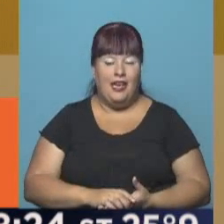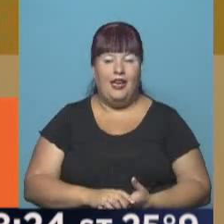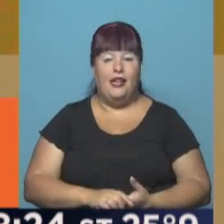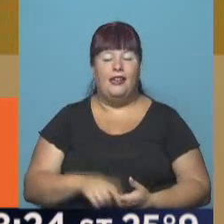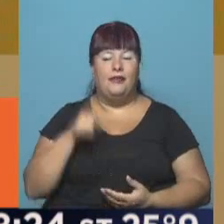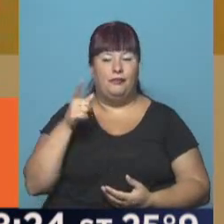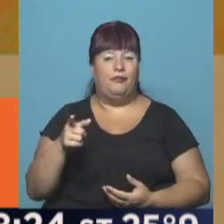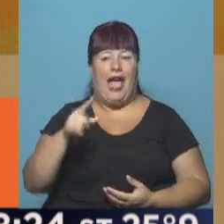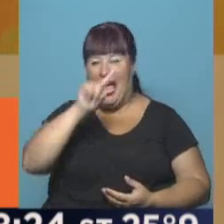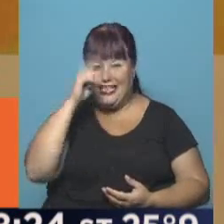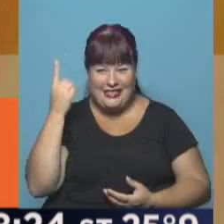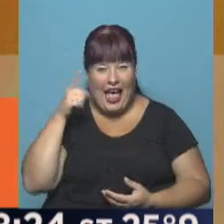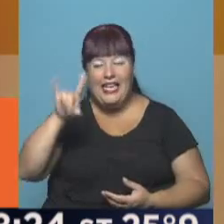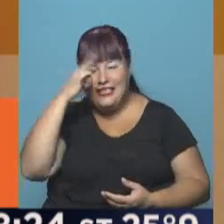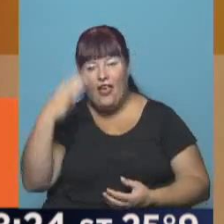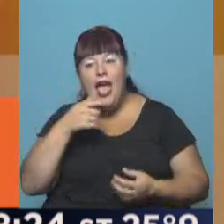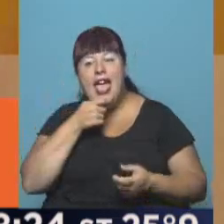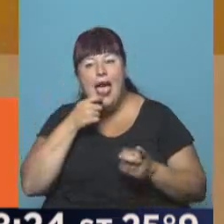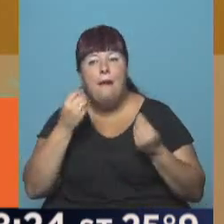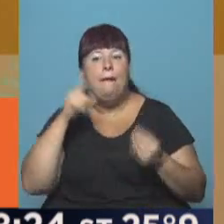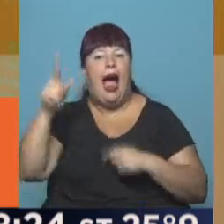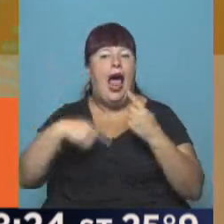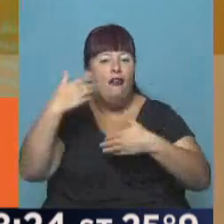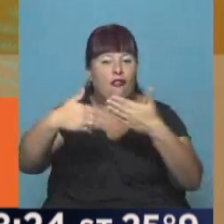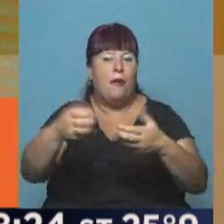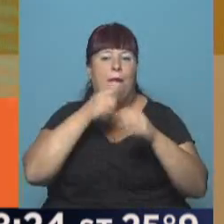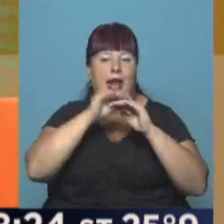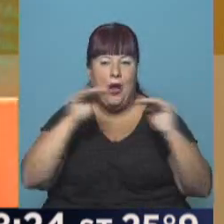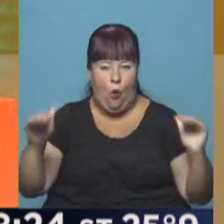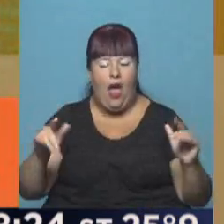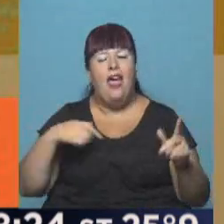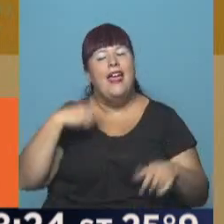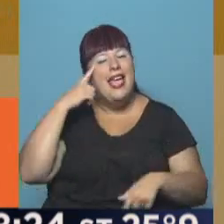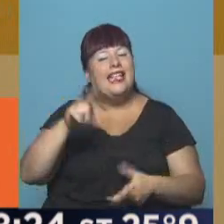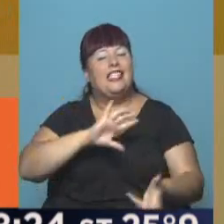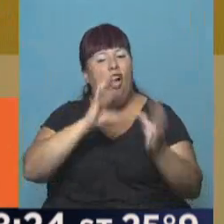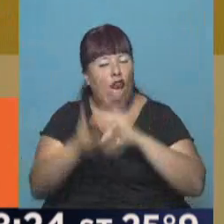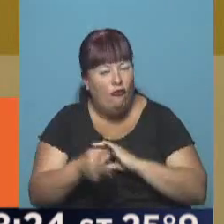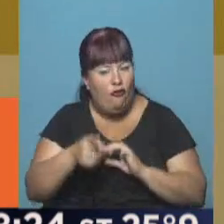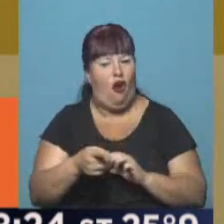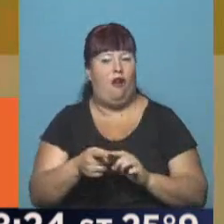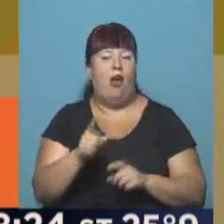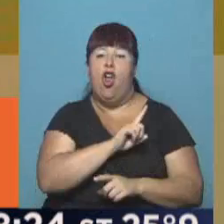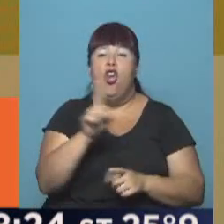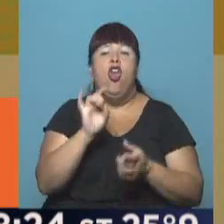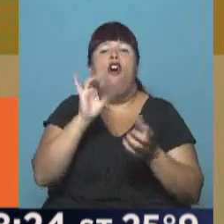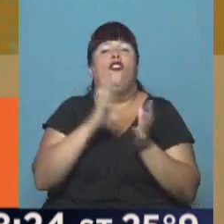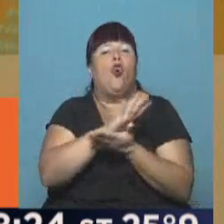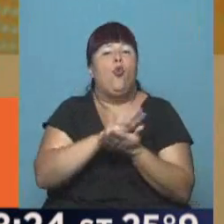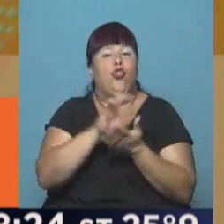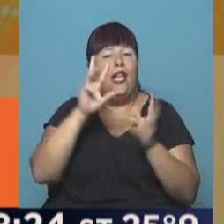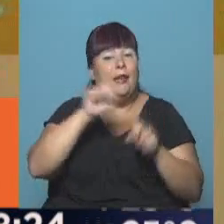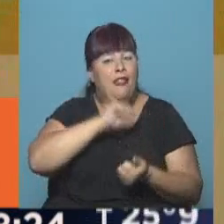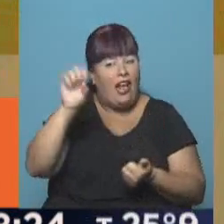es el Estado. El Estado tiene que dar el ejemplo para que todas las expectativas se alineen. Me parece que esa es la manera también, no solo de resolver el problema inflacionario, que es un